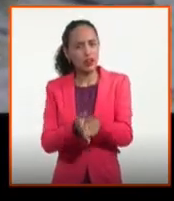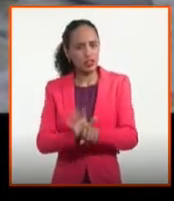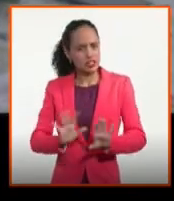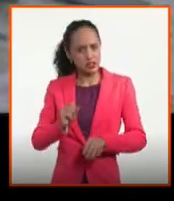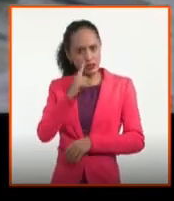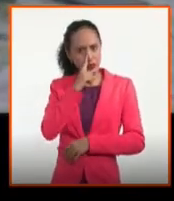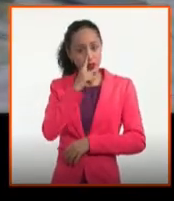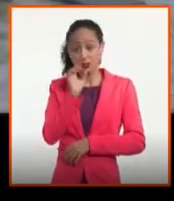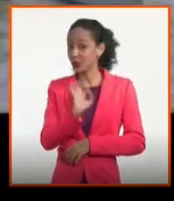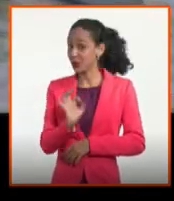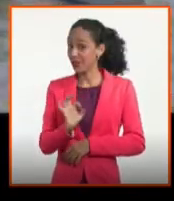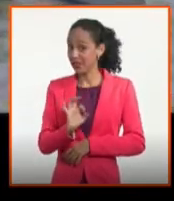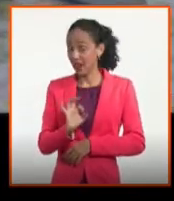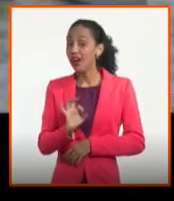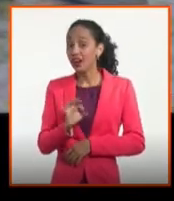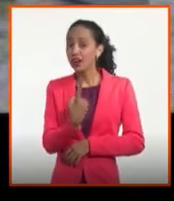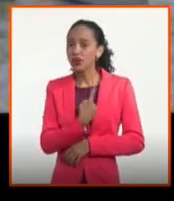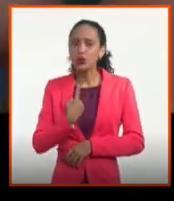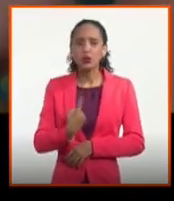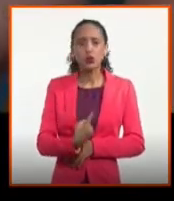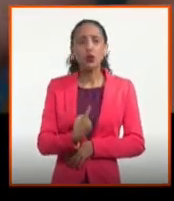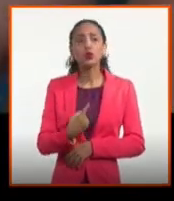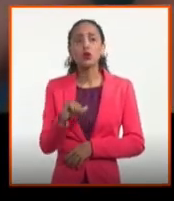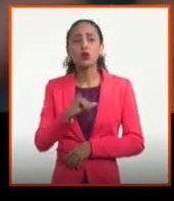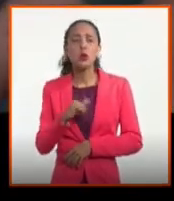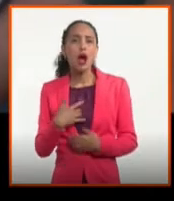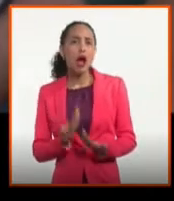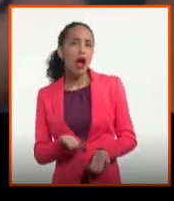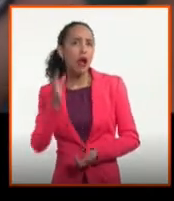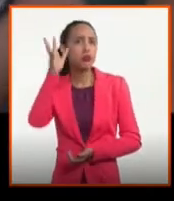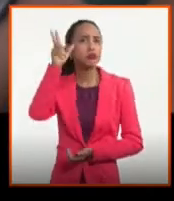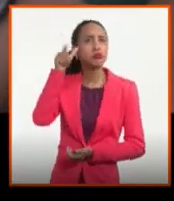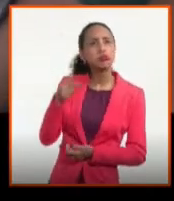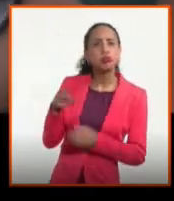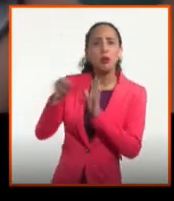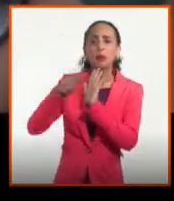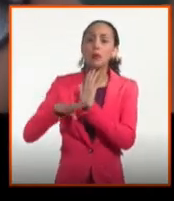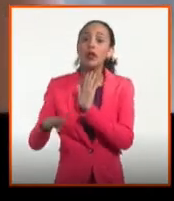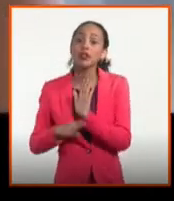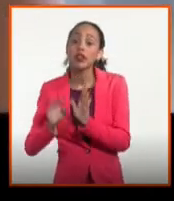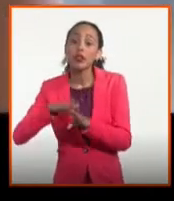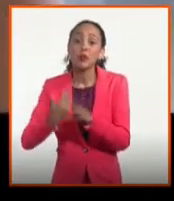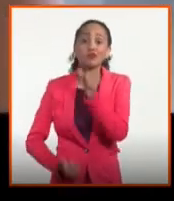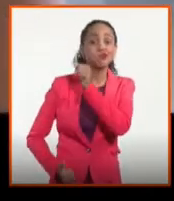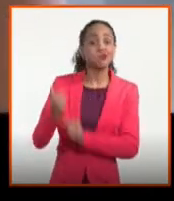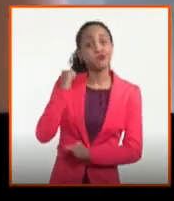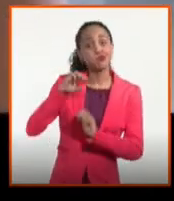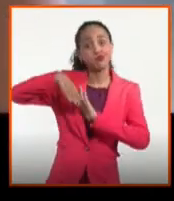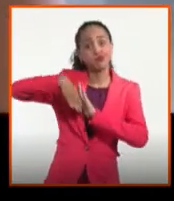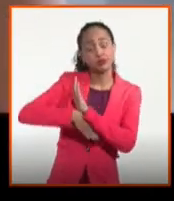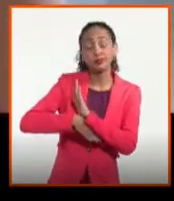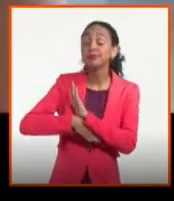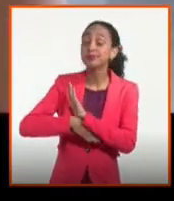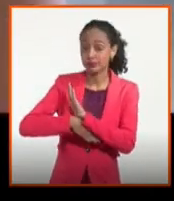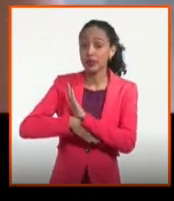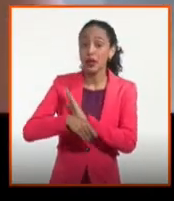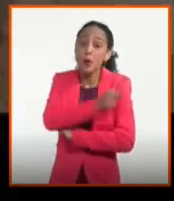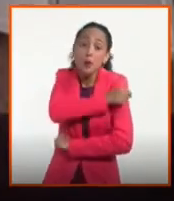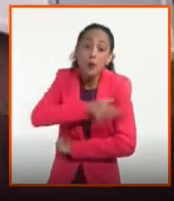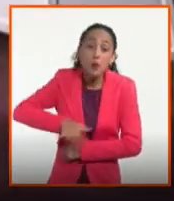que podemos todavía si nos descuidamos volver atrás no es posible y que el pueblo lo entienda la disciplina del pueblo deberá